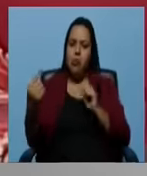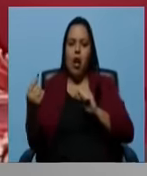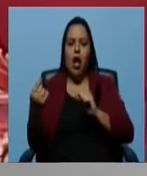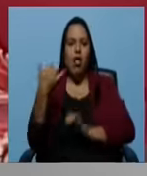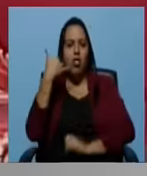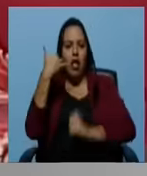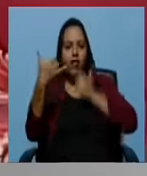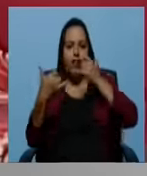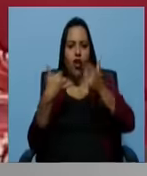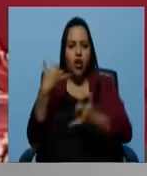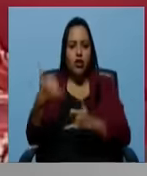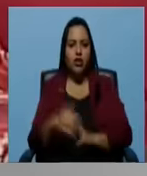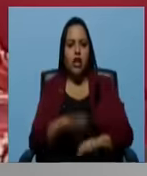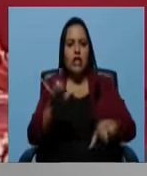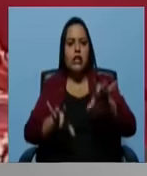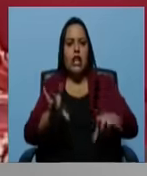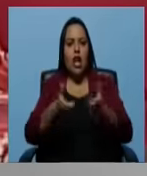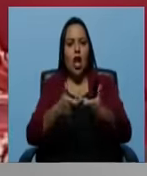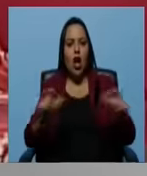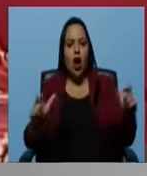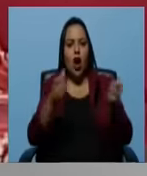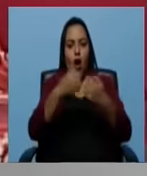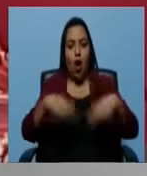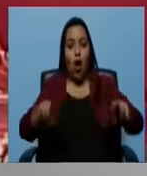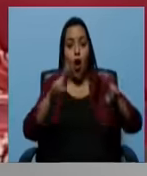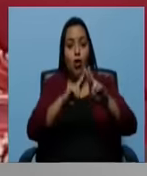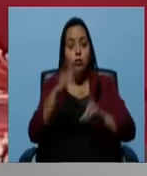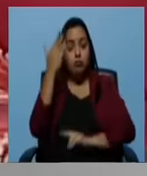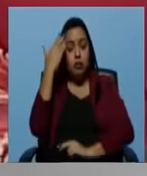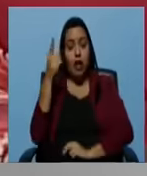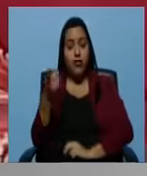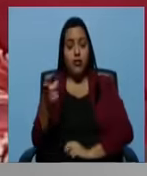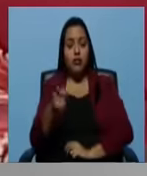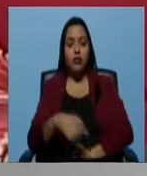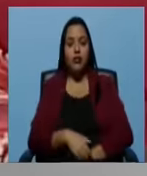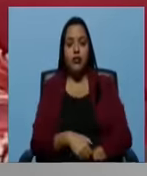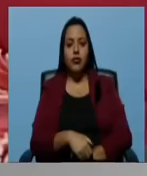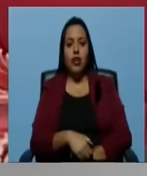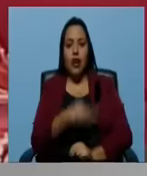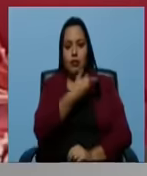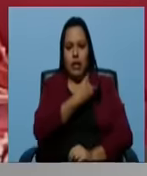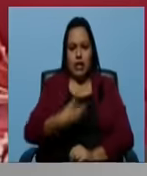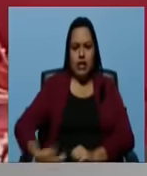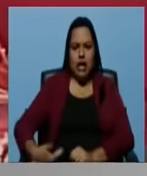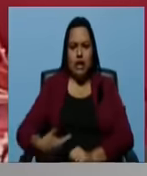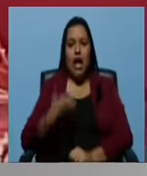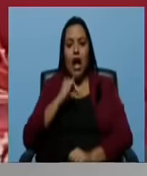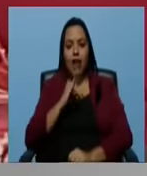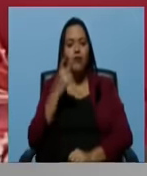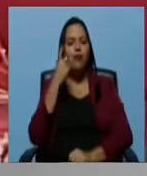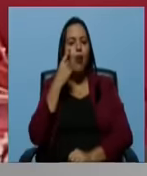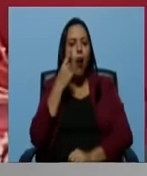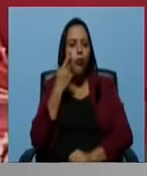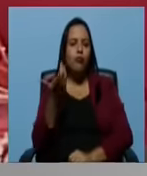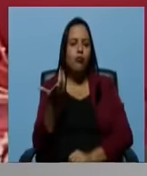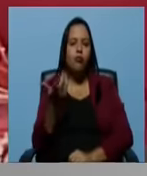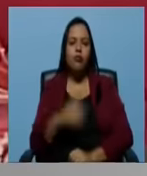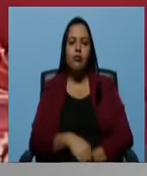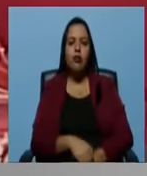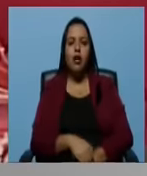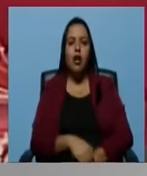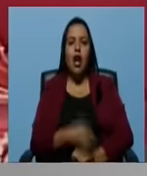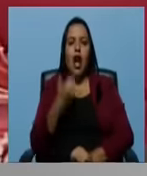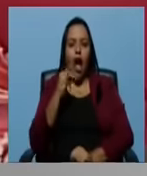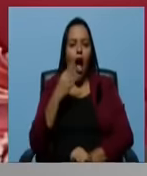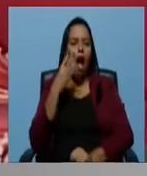con el secretario general de la ONU. Y ustedes saben que ahí nuestro presidente tiene una gran experiencia. Una gran